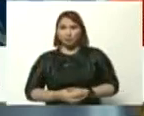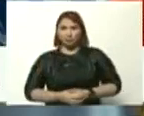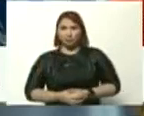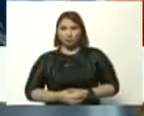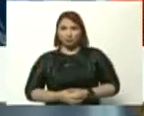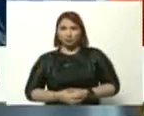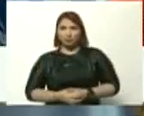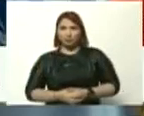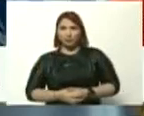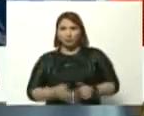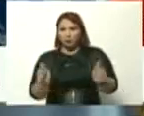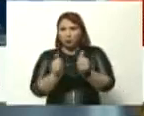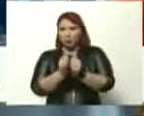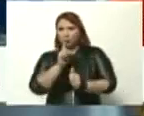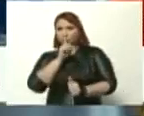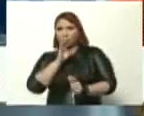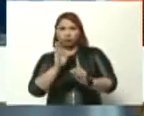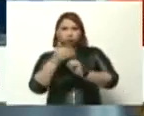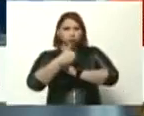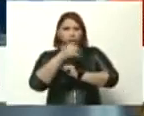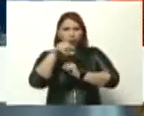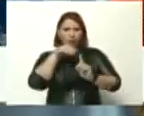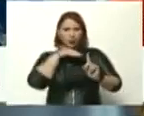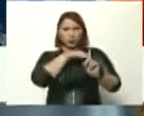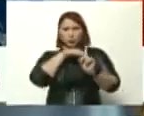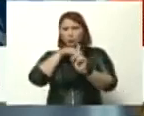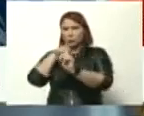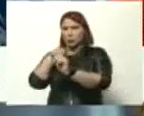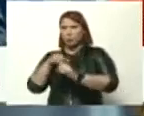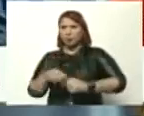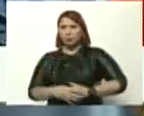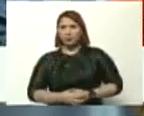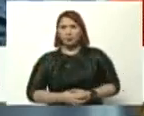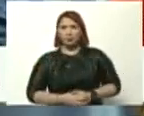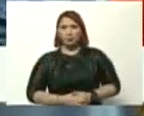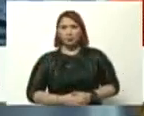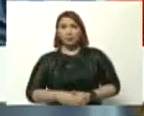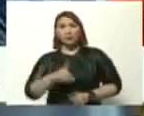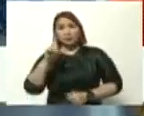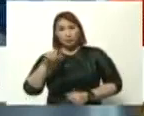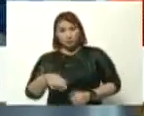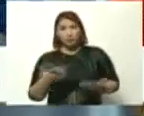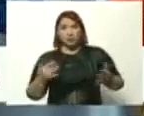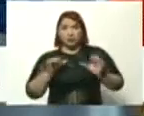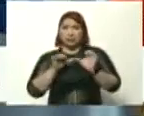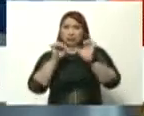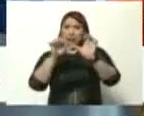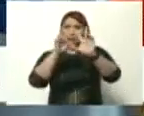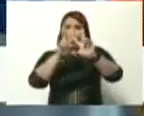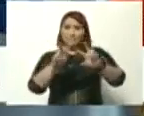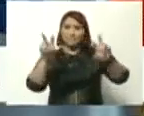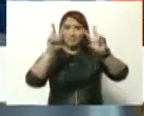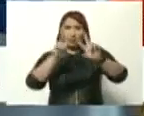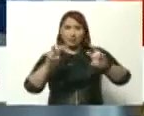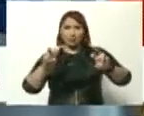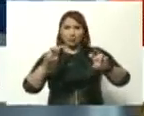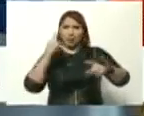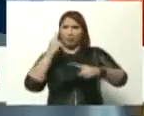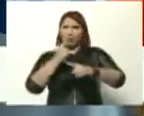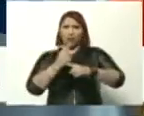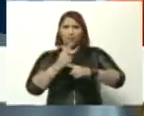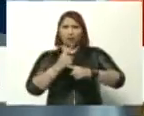de cómplice de extorsión y agavillamiento. Obviamente se sigue las investigaciones para dar